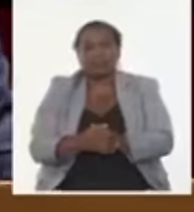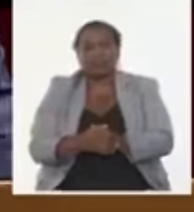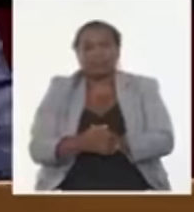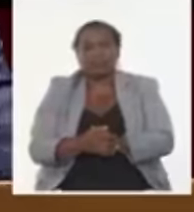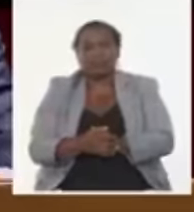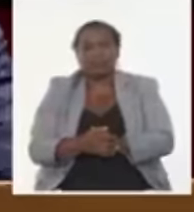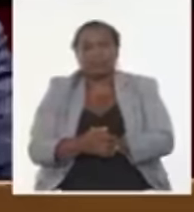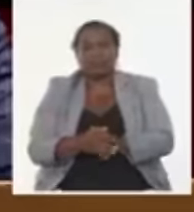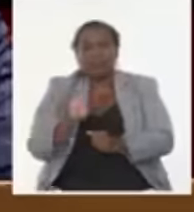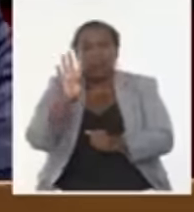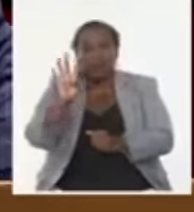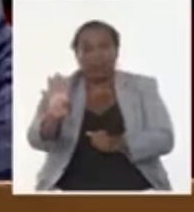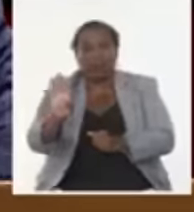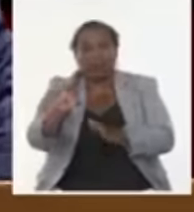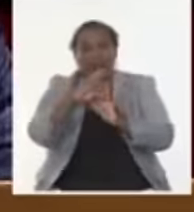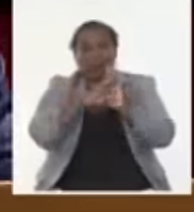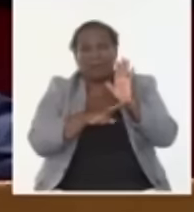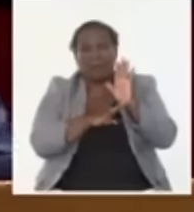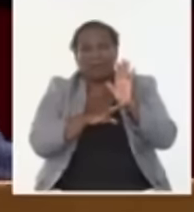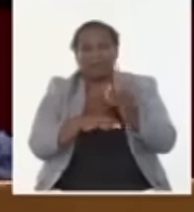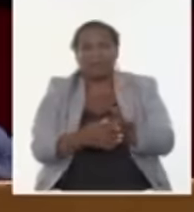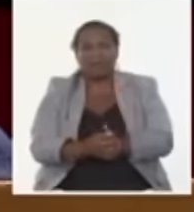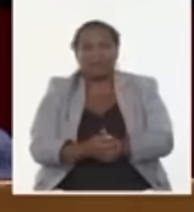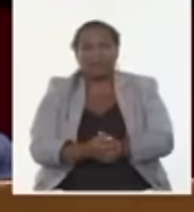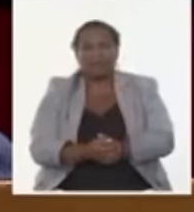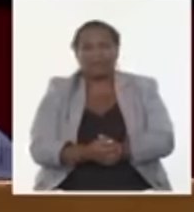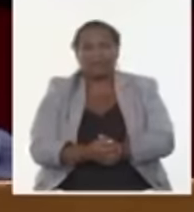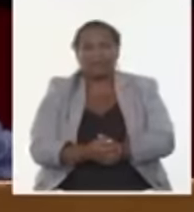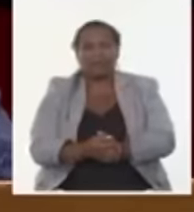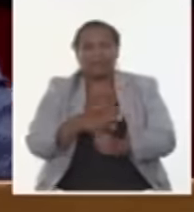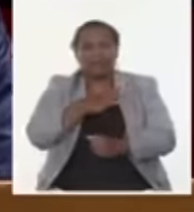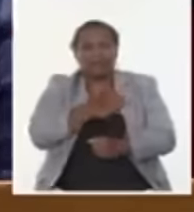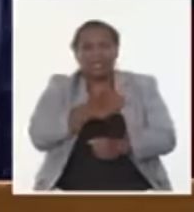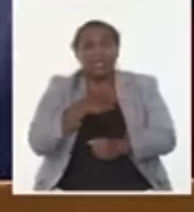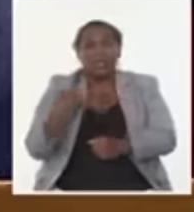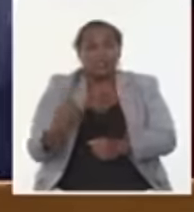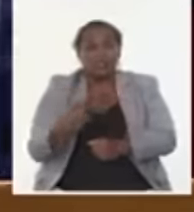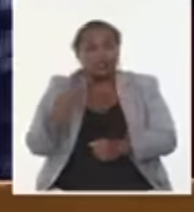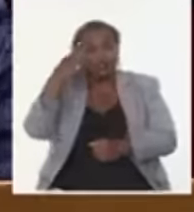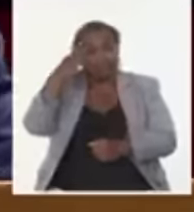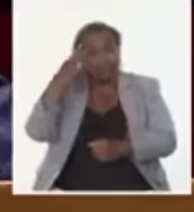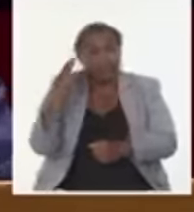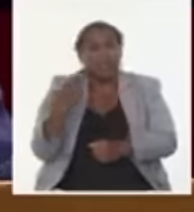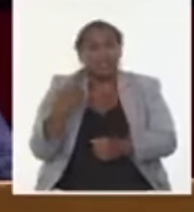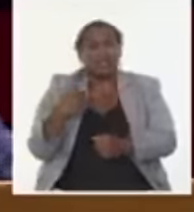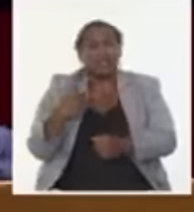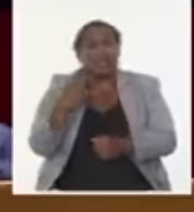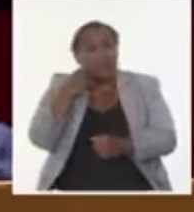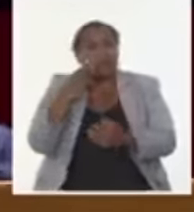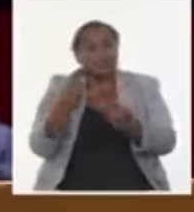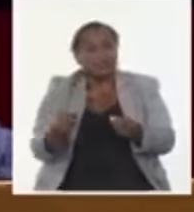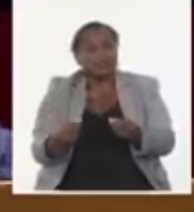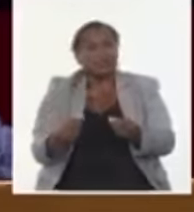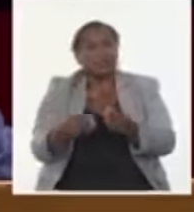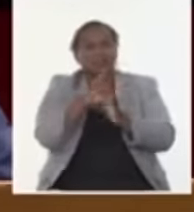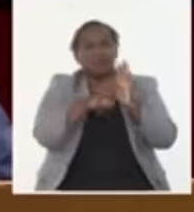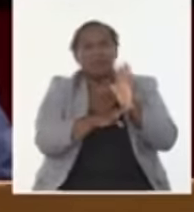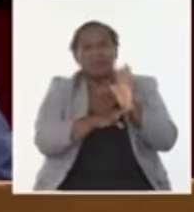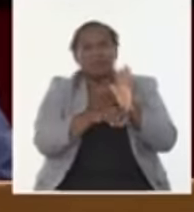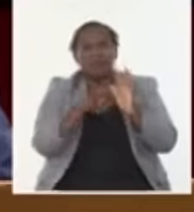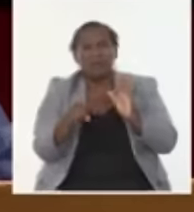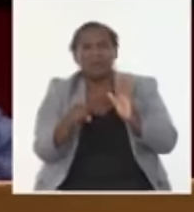de estas 4 medidas. Nosotros reconocemos que el cronograma para la implementación de las